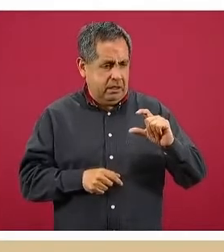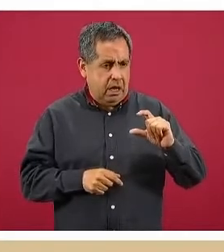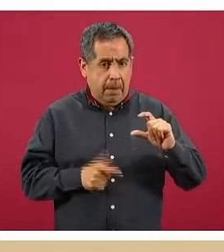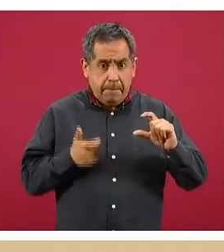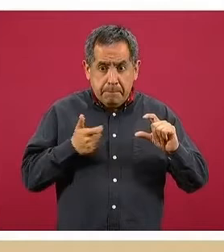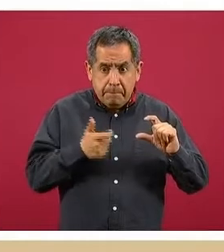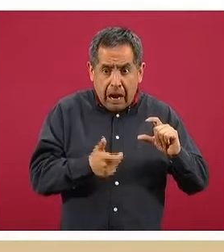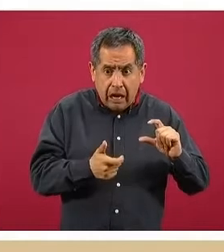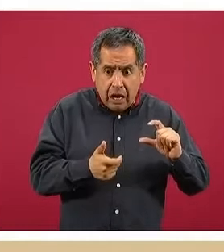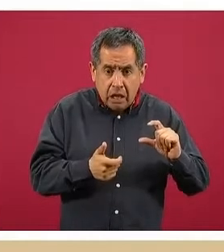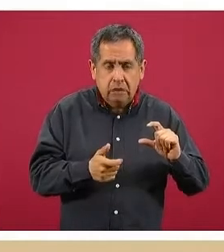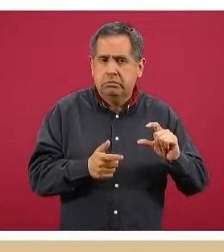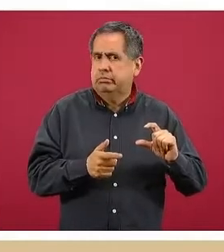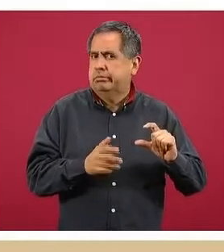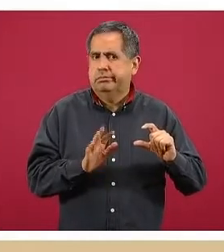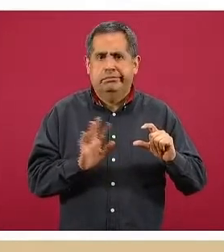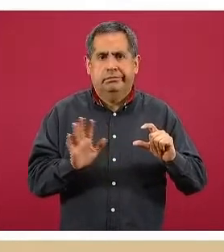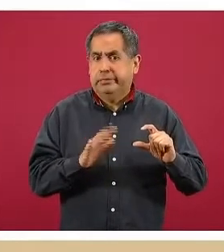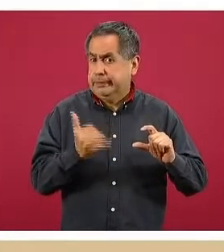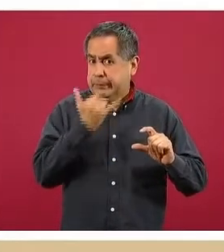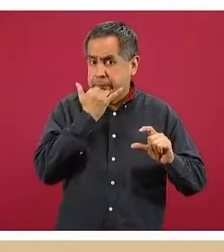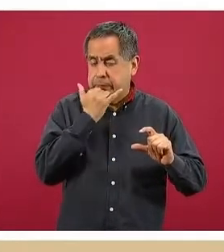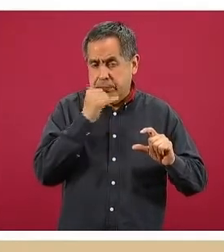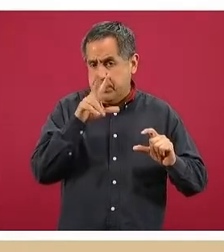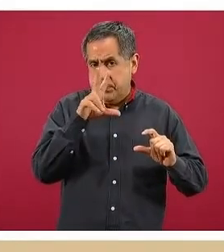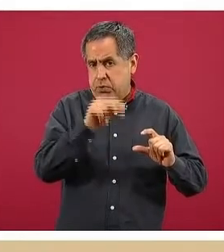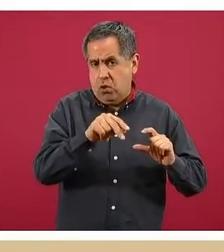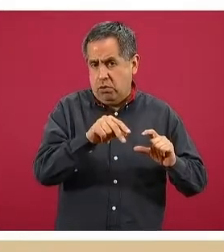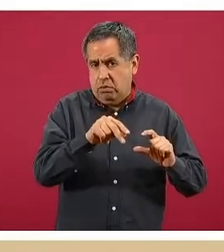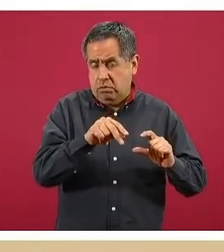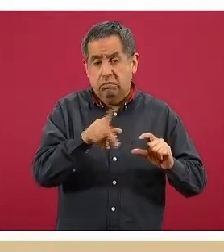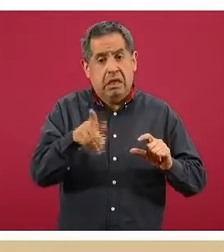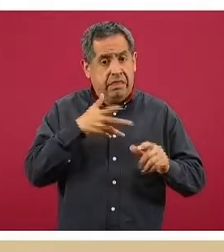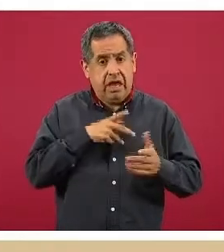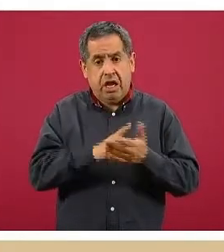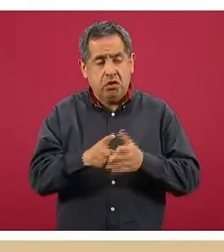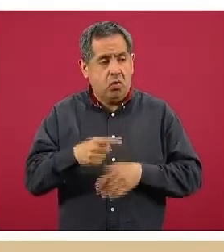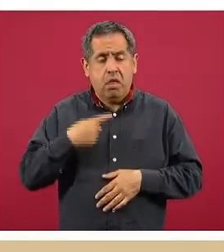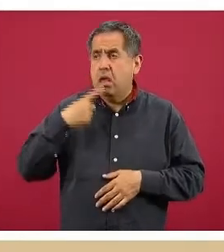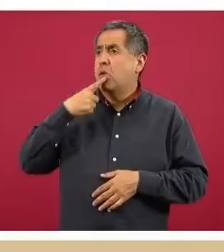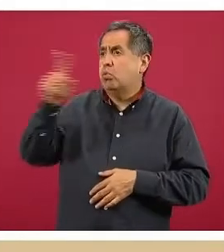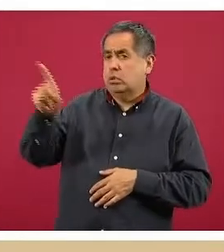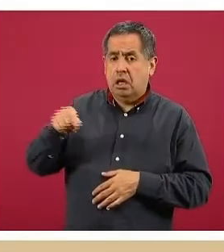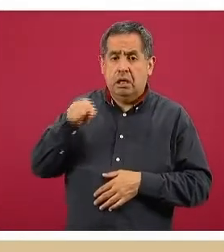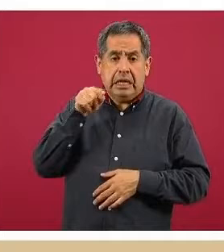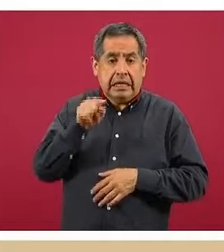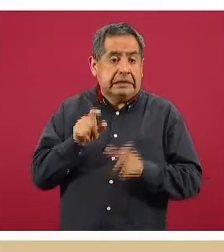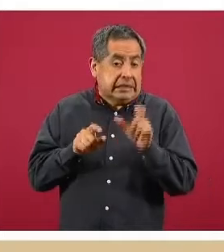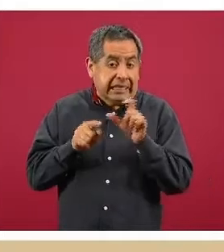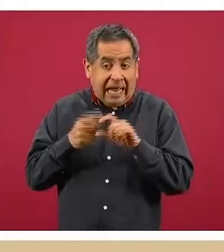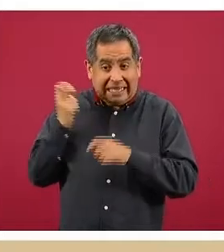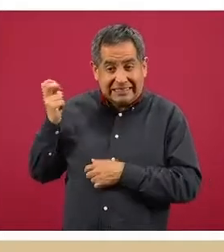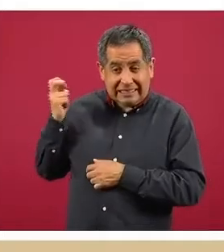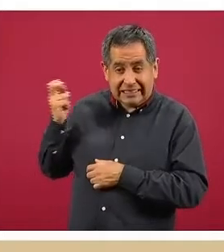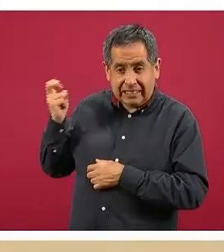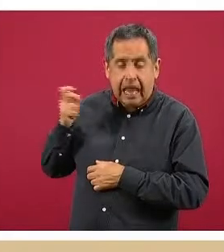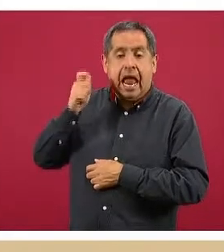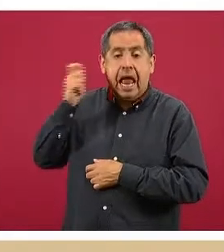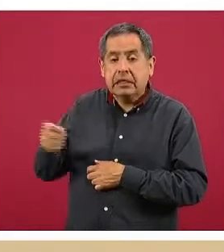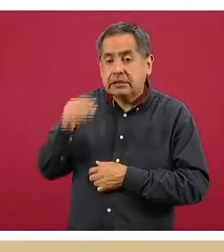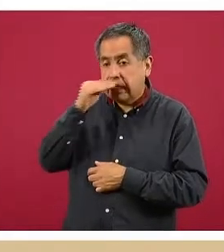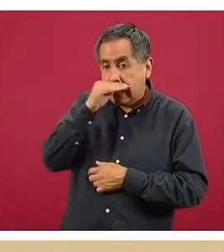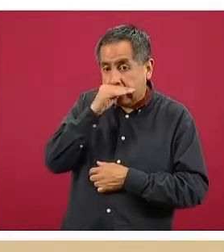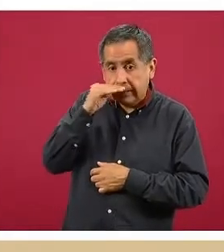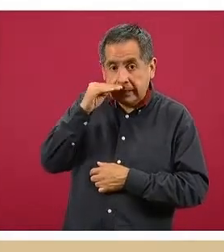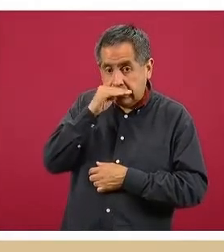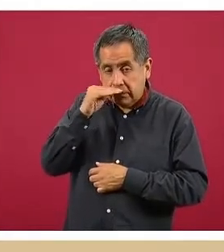quieren cobrar por la vacuna Vaxigrip, pues usted está en su derecho de denunciar a esa unidad o a ese grupo de personas que